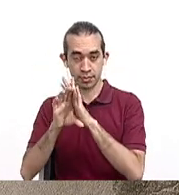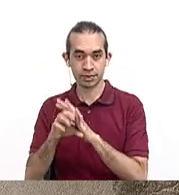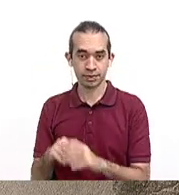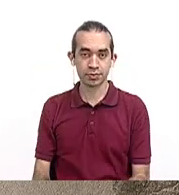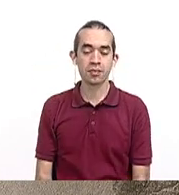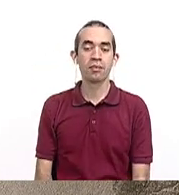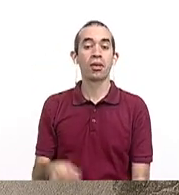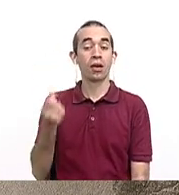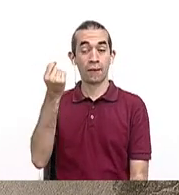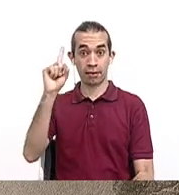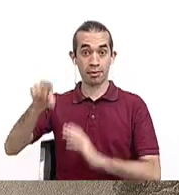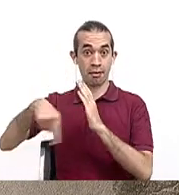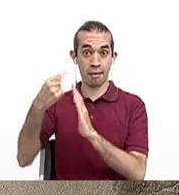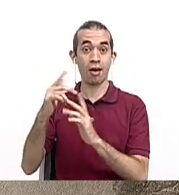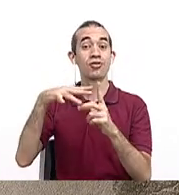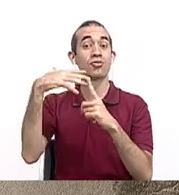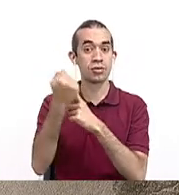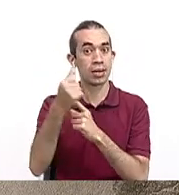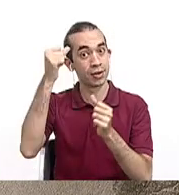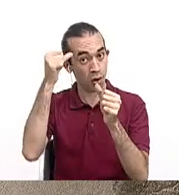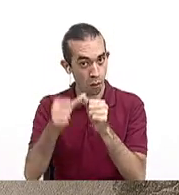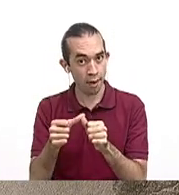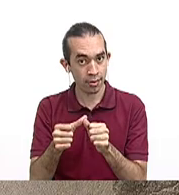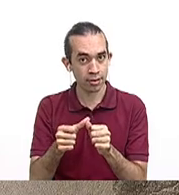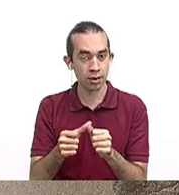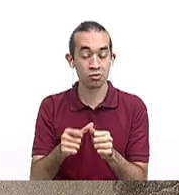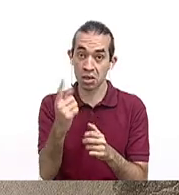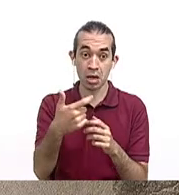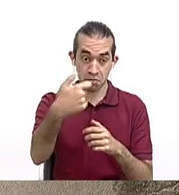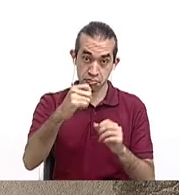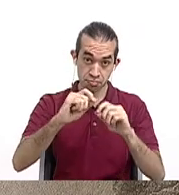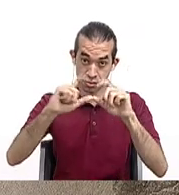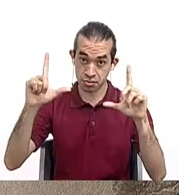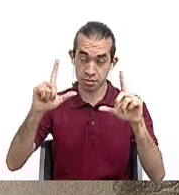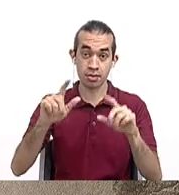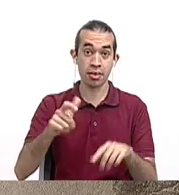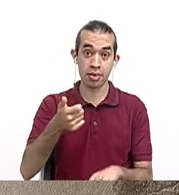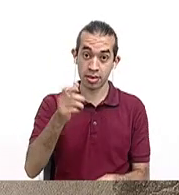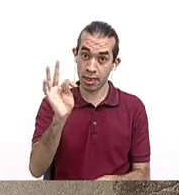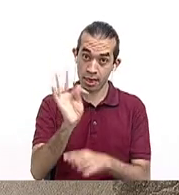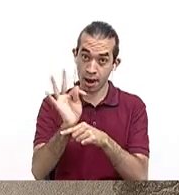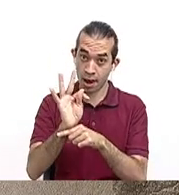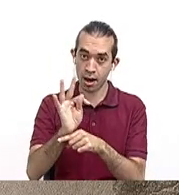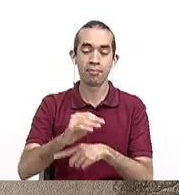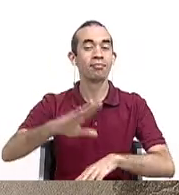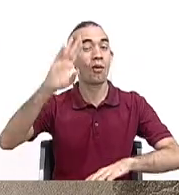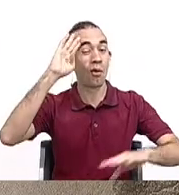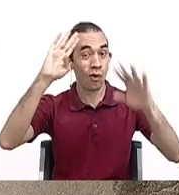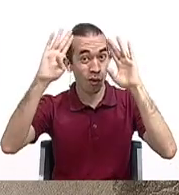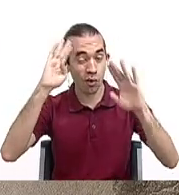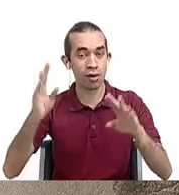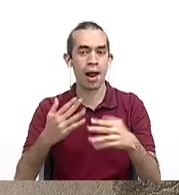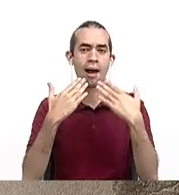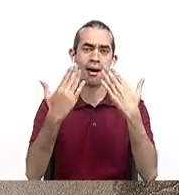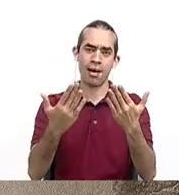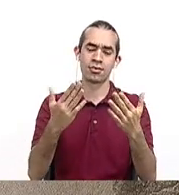a nuestra sintonía queremos saludarle y agradecerle a todas y todos los que nos hacen el reporte de este maravilloso espacio voy a